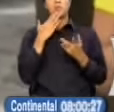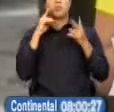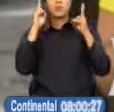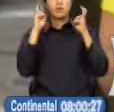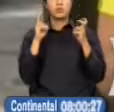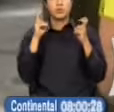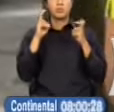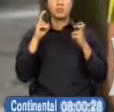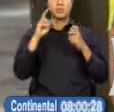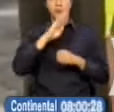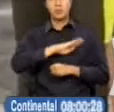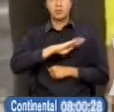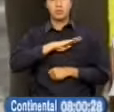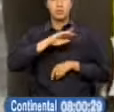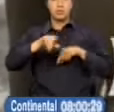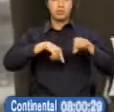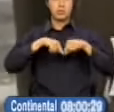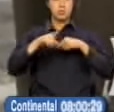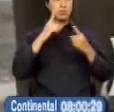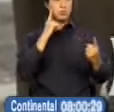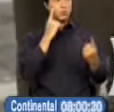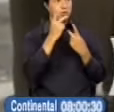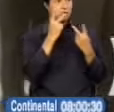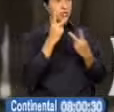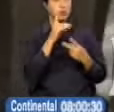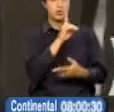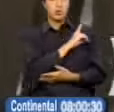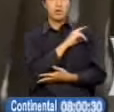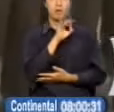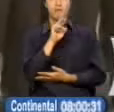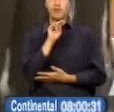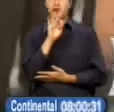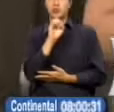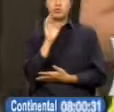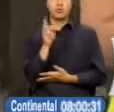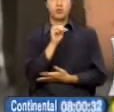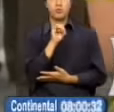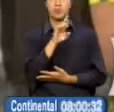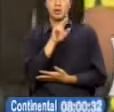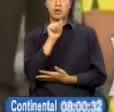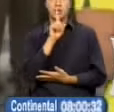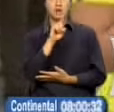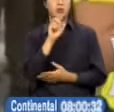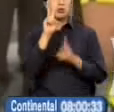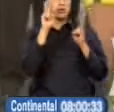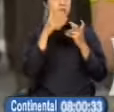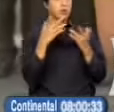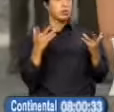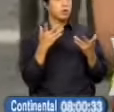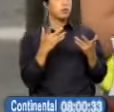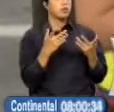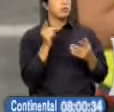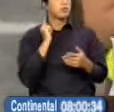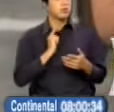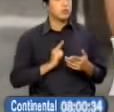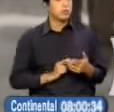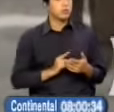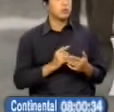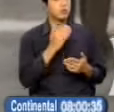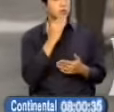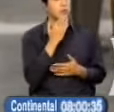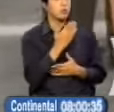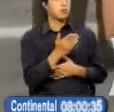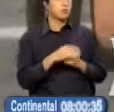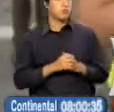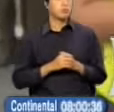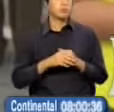de la agencia metropolitana de tránsito estamos justamente junto al delegado fausto miranda les va a costar un poquito acerca de los detalles los breves detalles y los